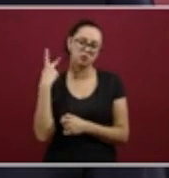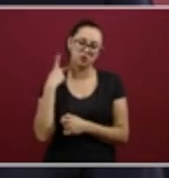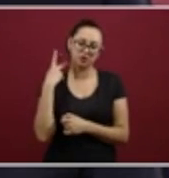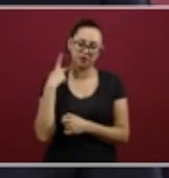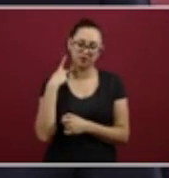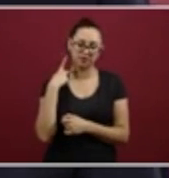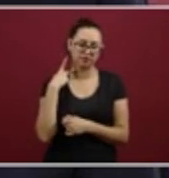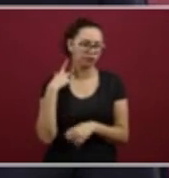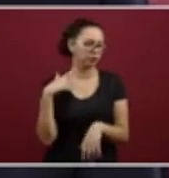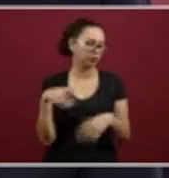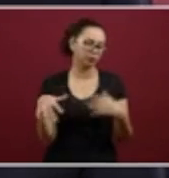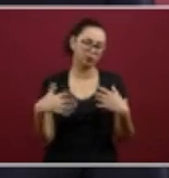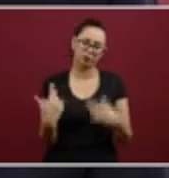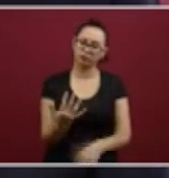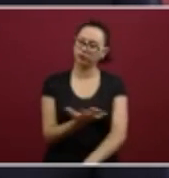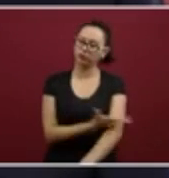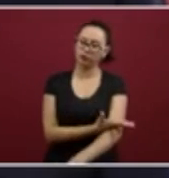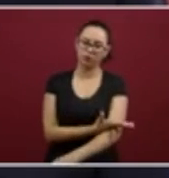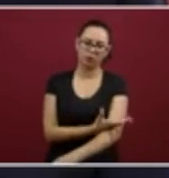honesta,